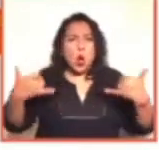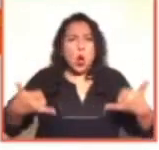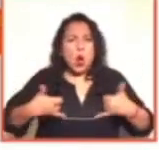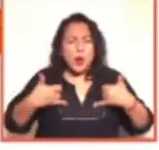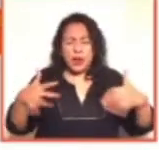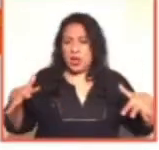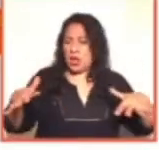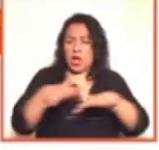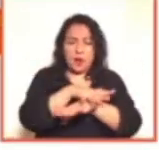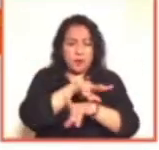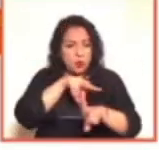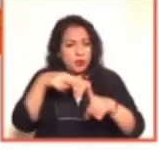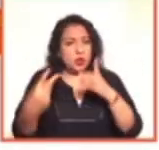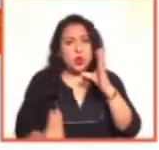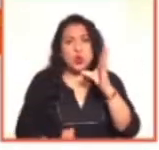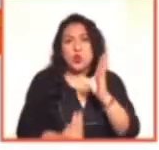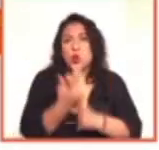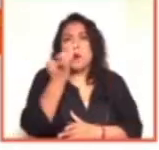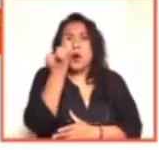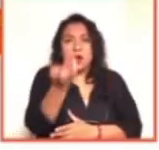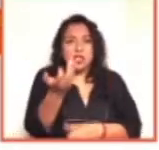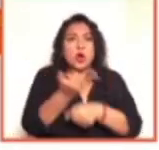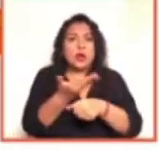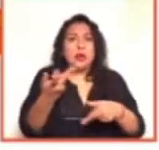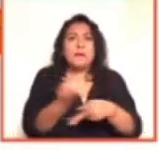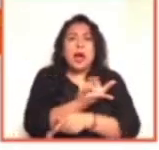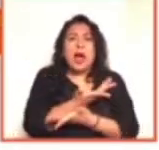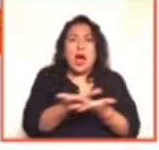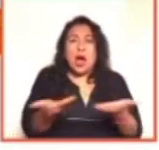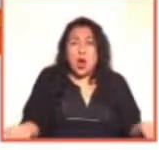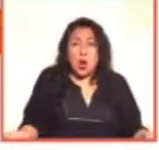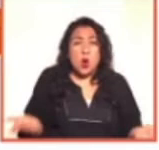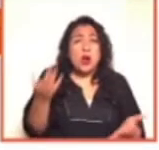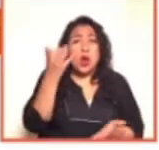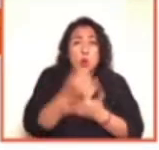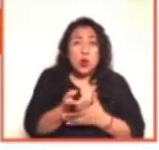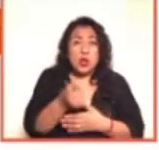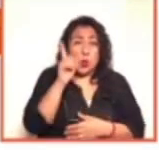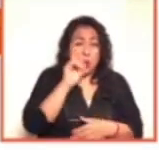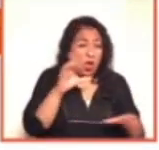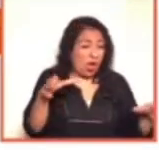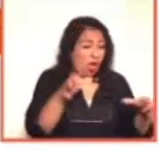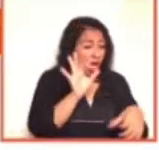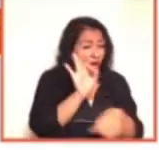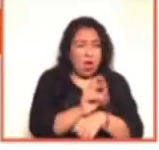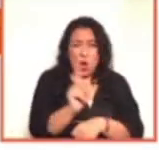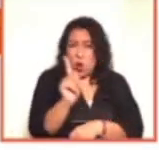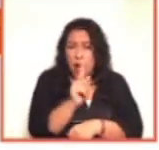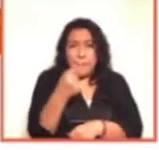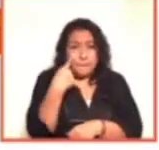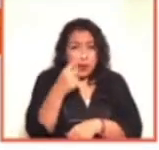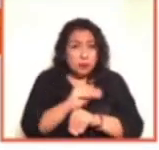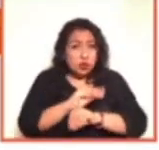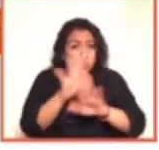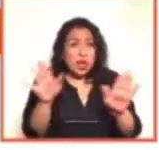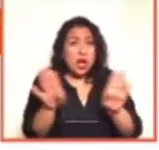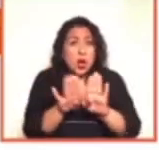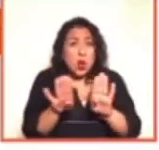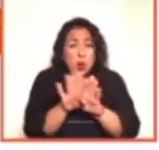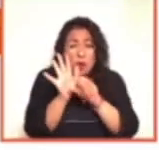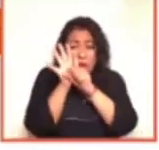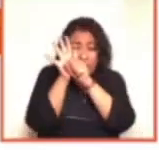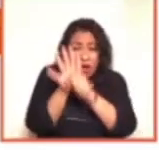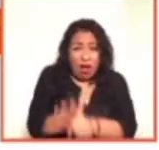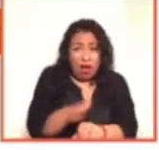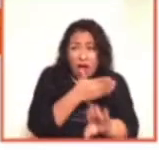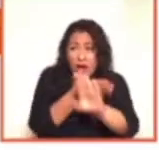vida. Y eso es lo que está pasando ahora. Porque ahora las reivindicaciones no son solo de género. Ahora es claro que el sistema de opresión afecta a